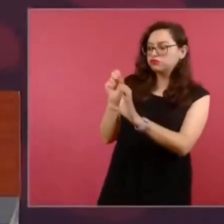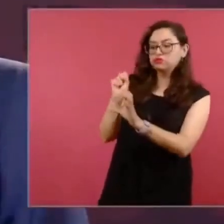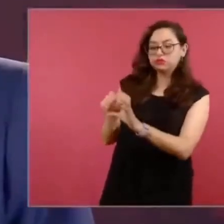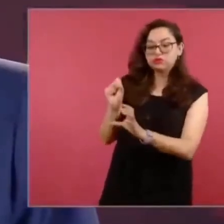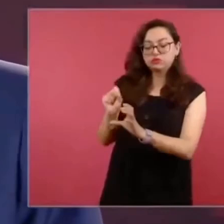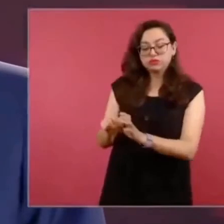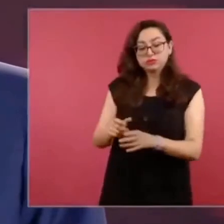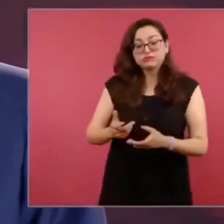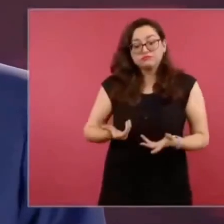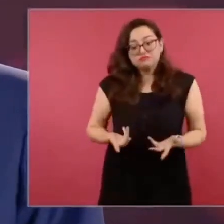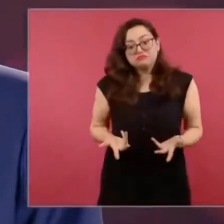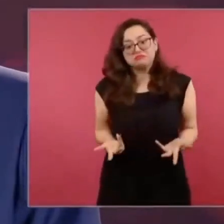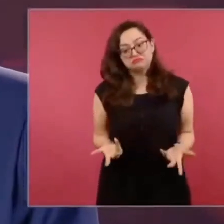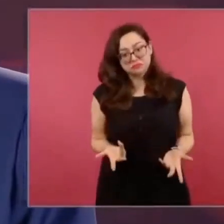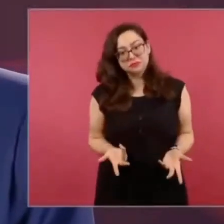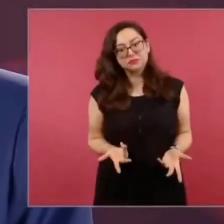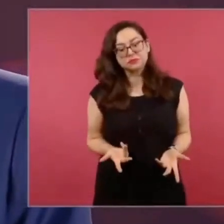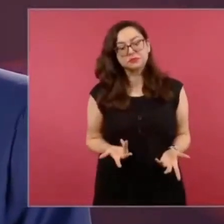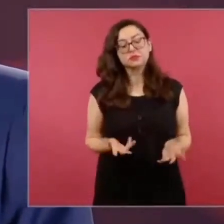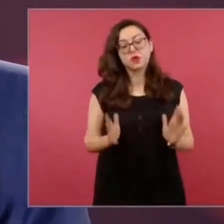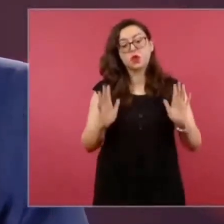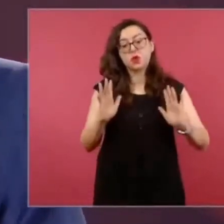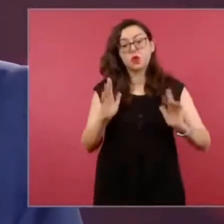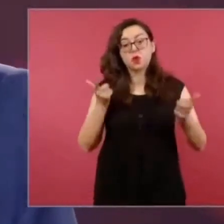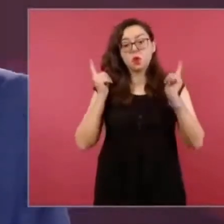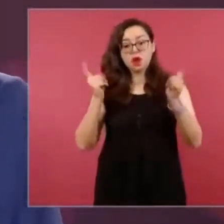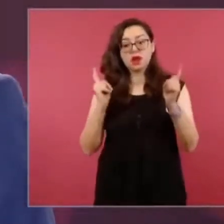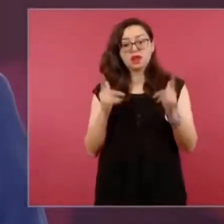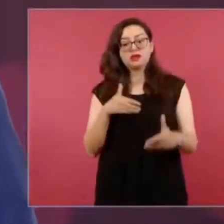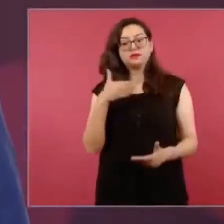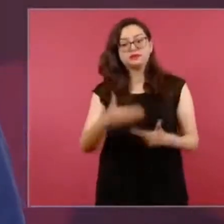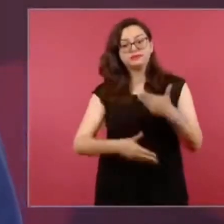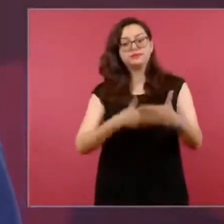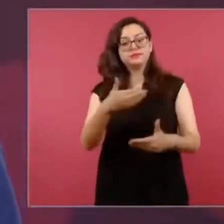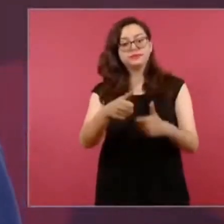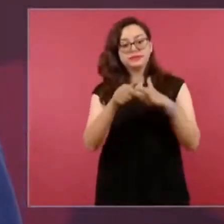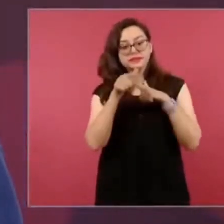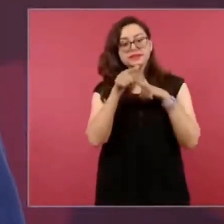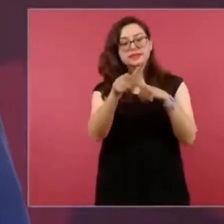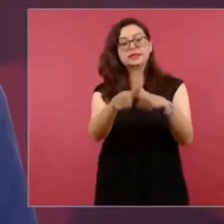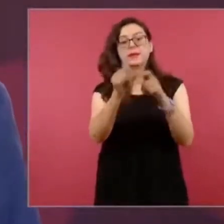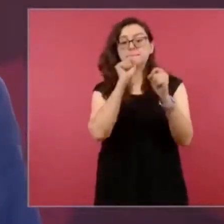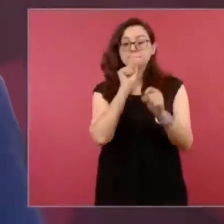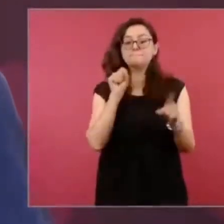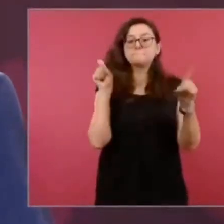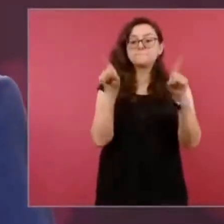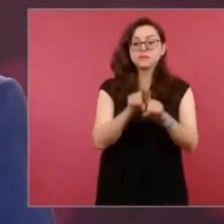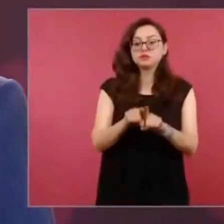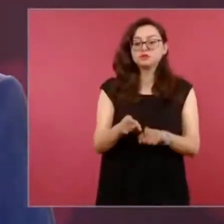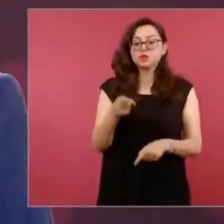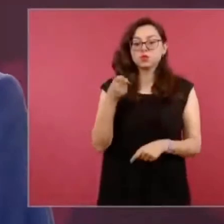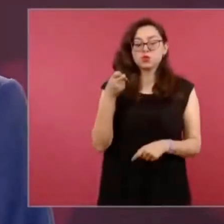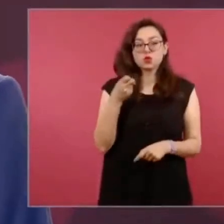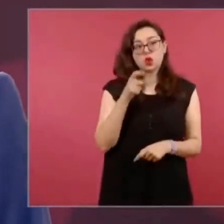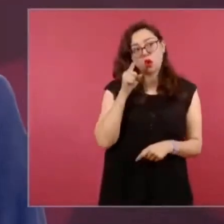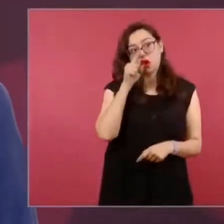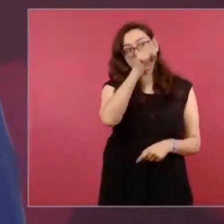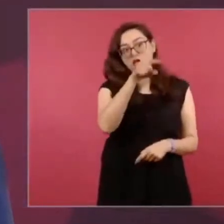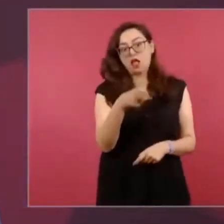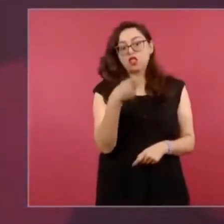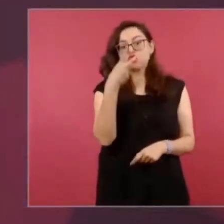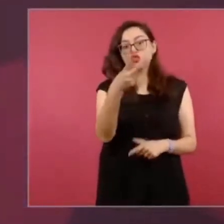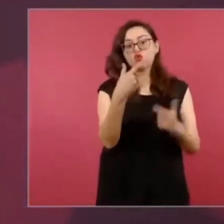con estas acciones y los políticos de los dos partidos entiendan que por